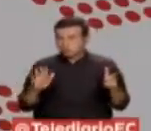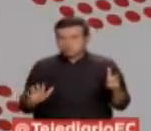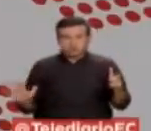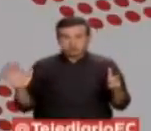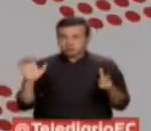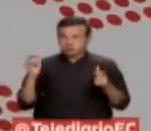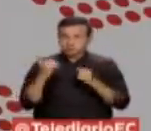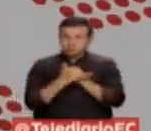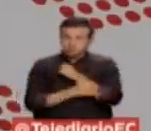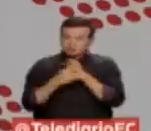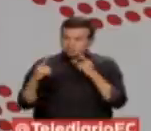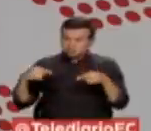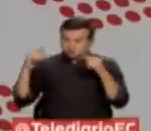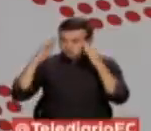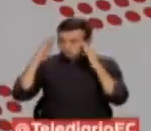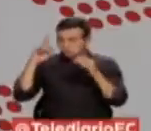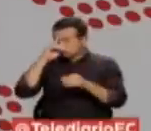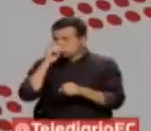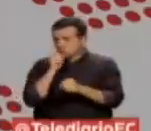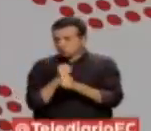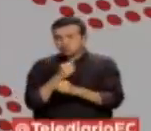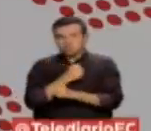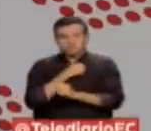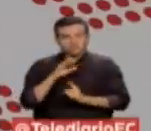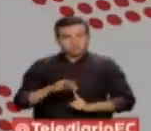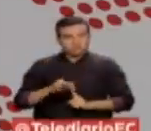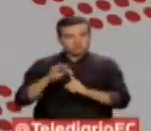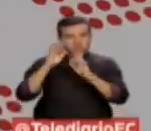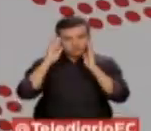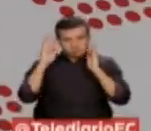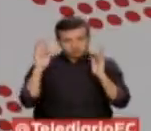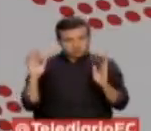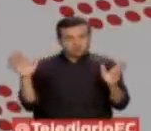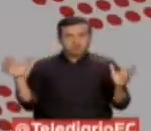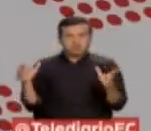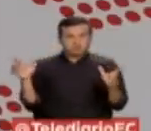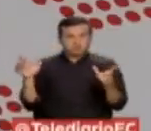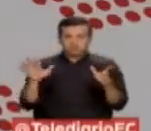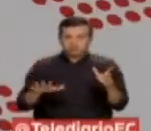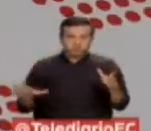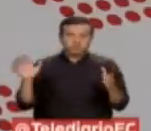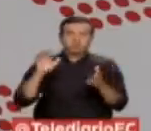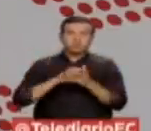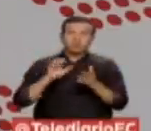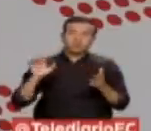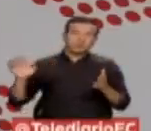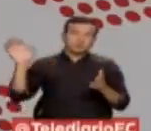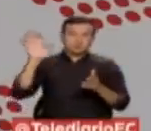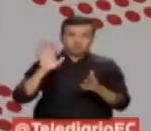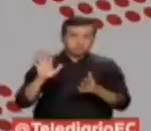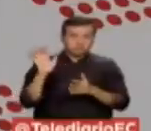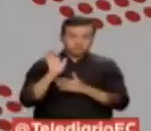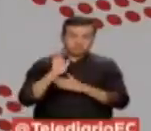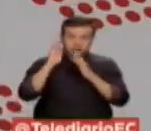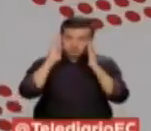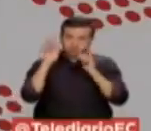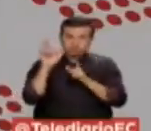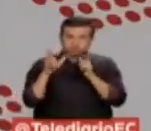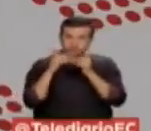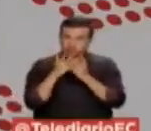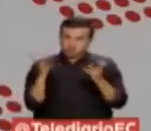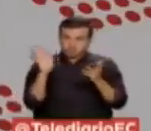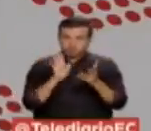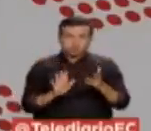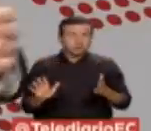del día a día nosotros estamos trabajando y es nuestra prioridad es atender a las provincias del país es atender a los ciudadanos